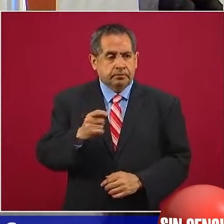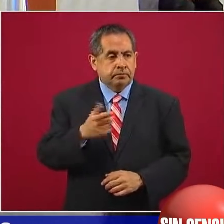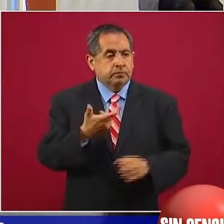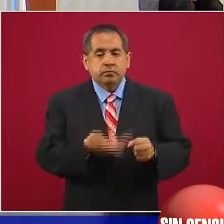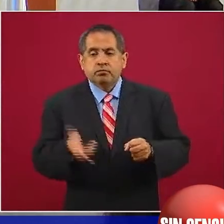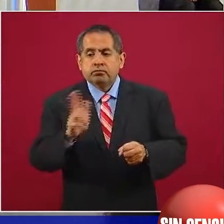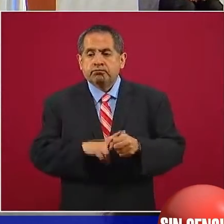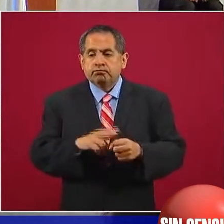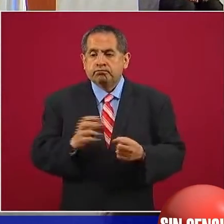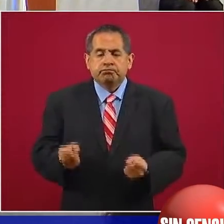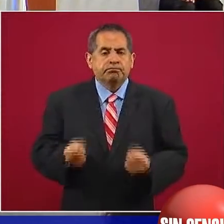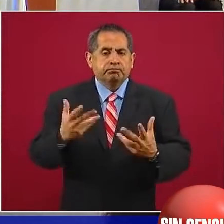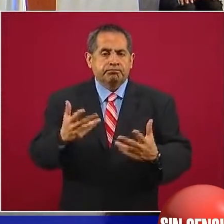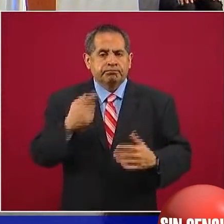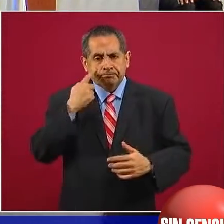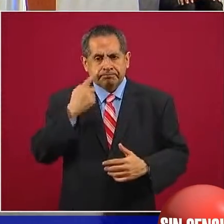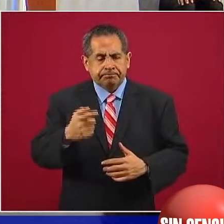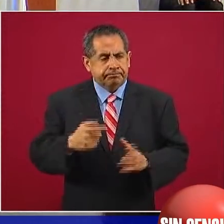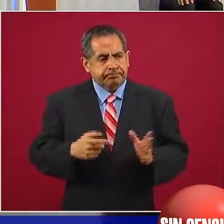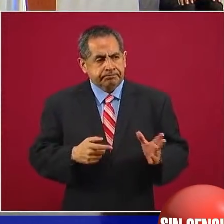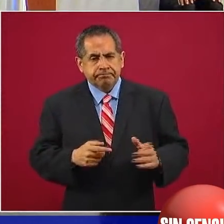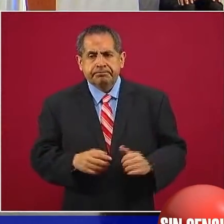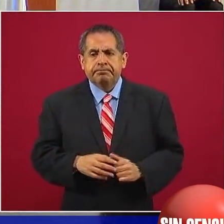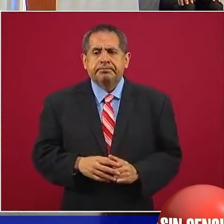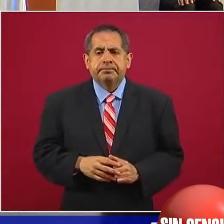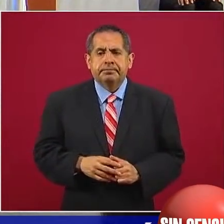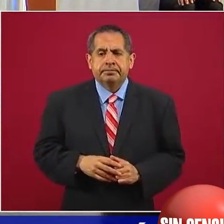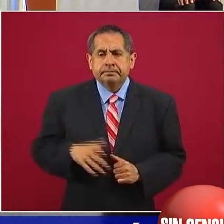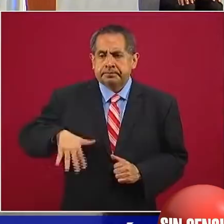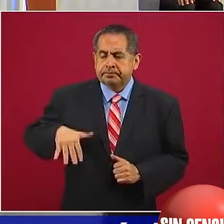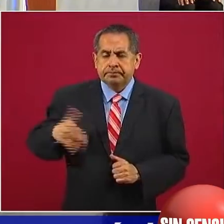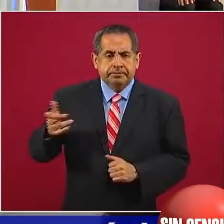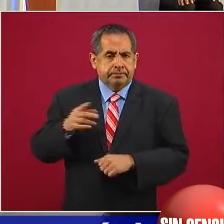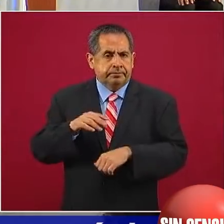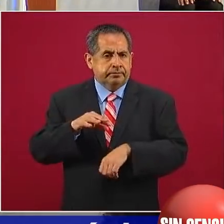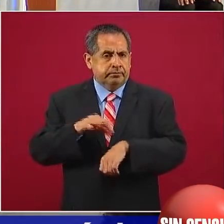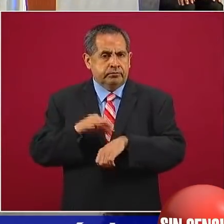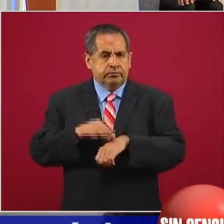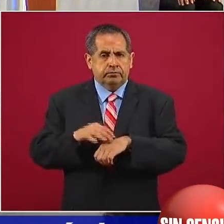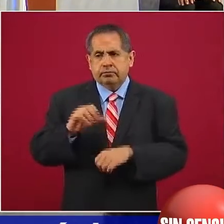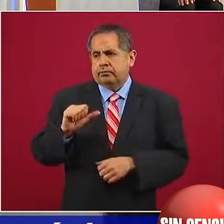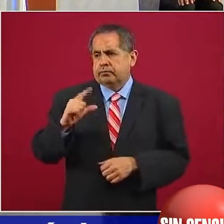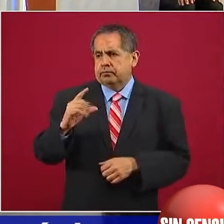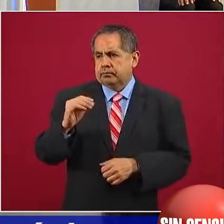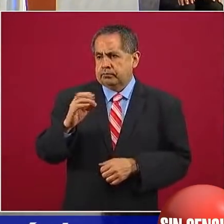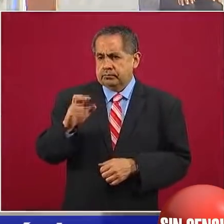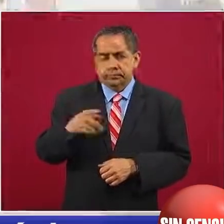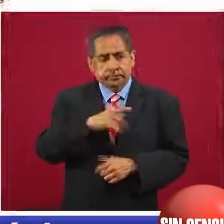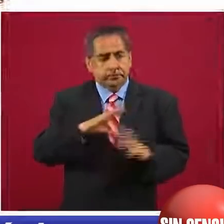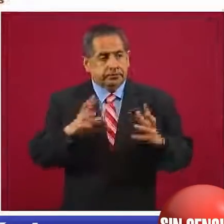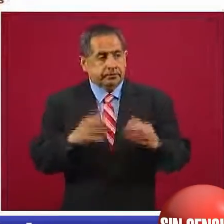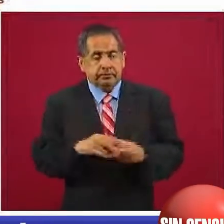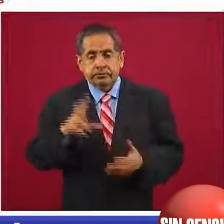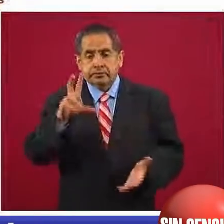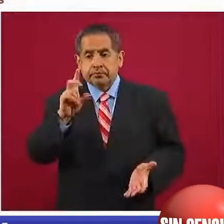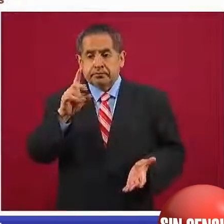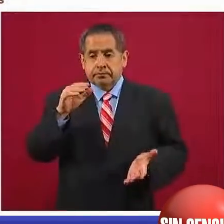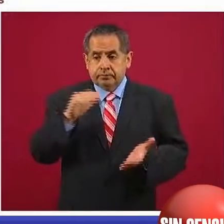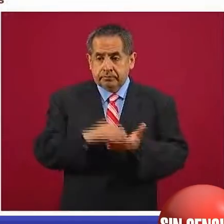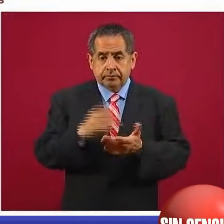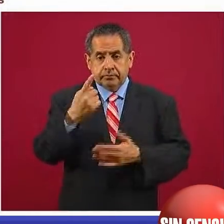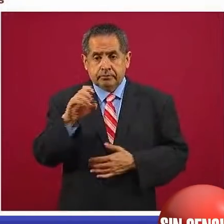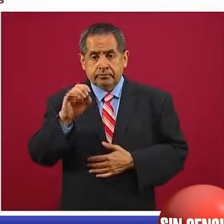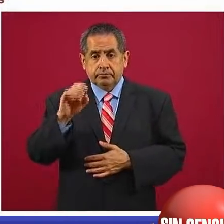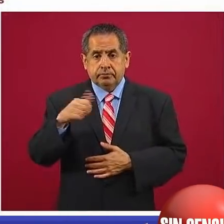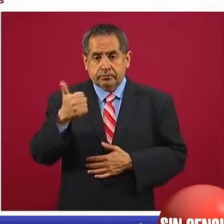hospitalaria. En la ocupación hospitalaria, como ya decía el doctor Alcocer, tenemos ya 30.106 camas.